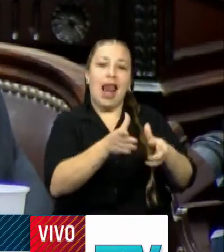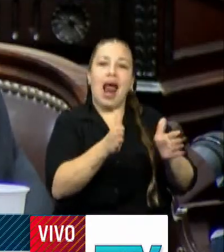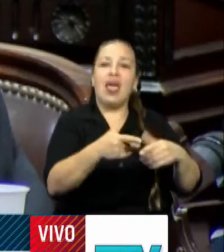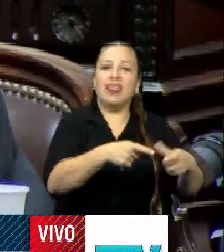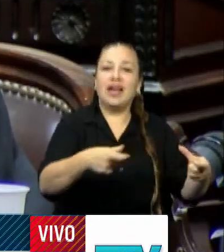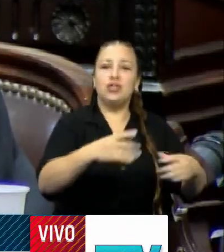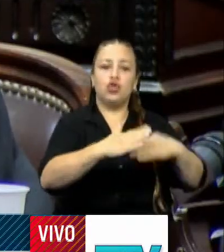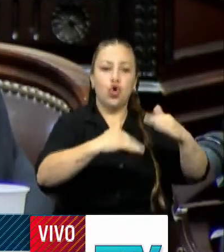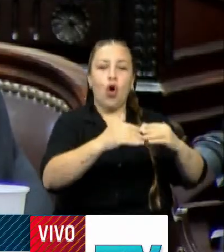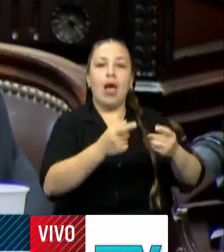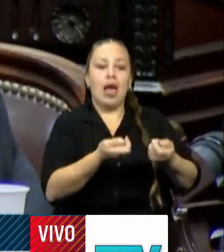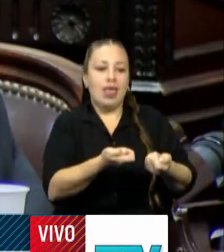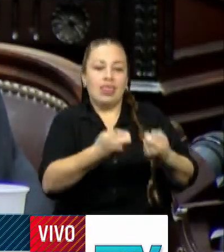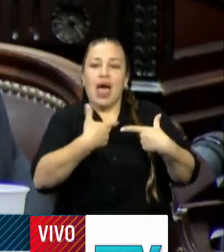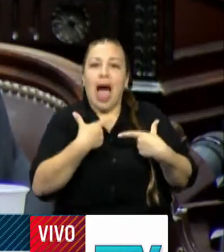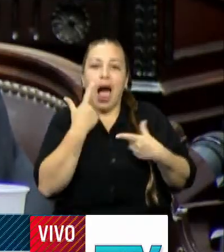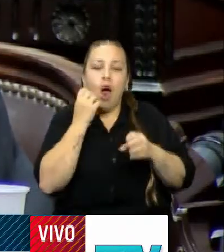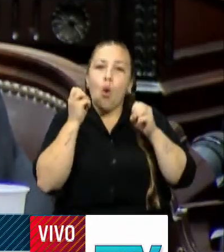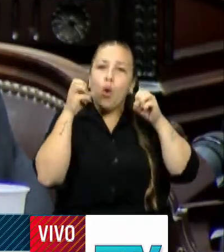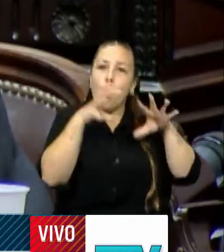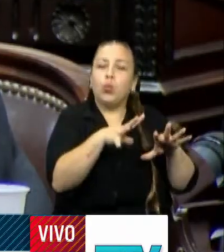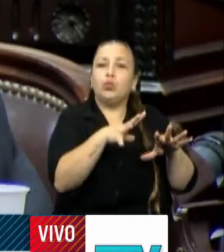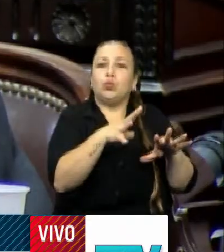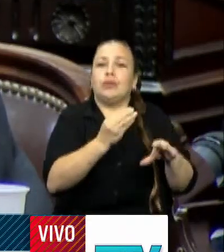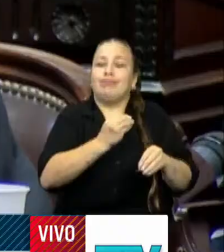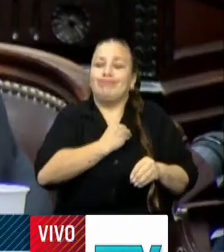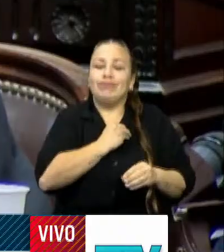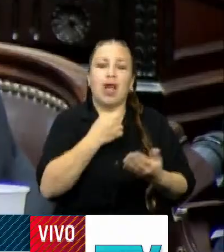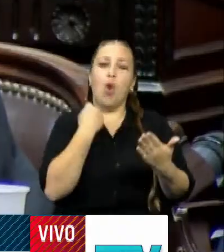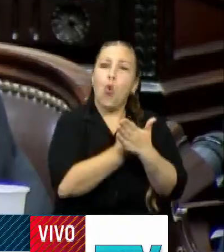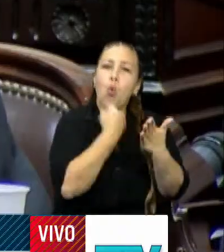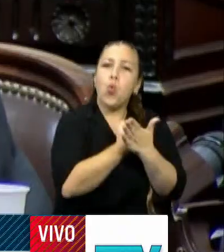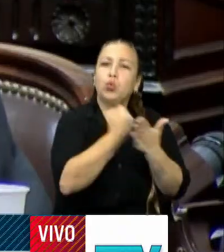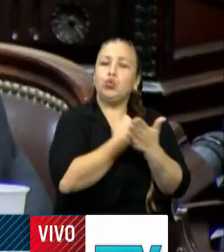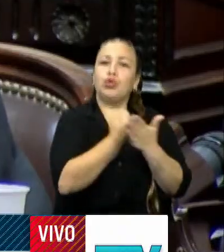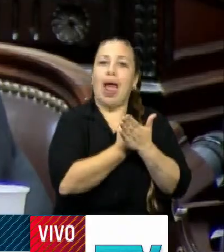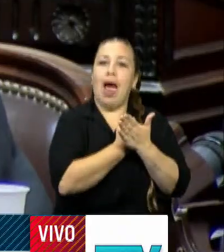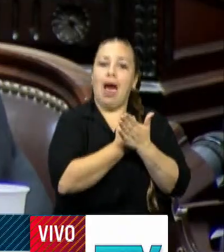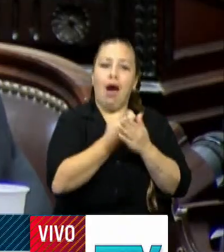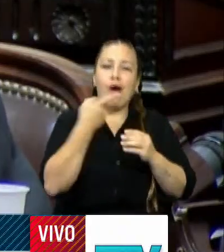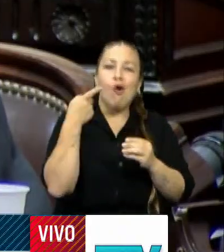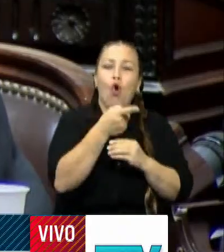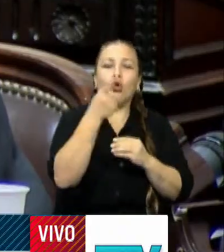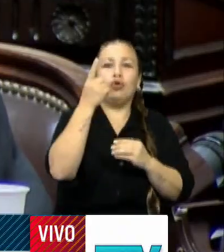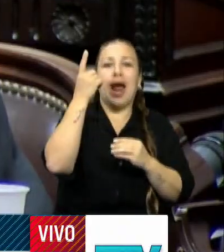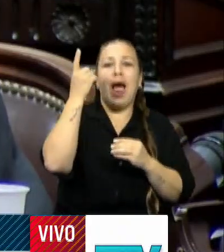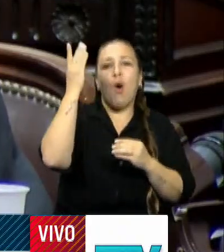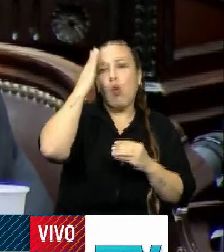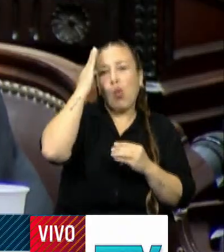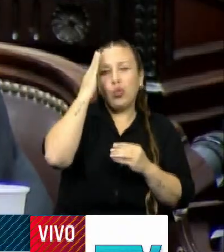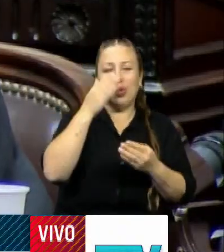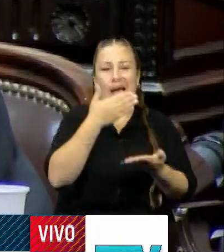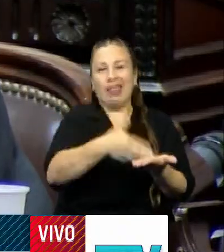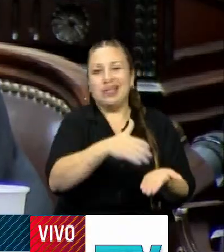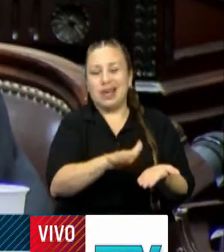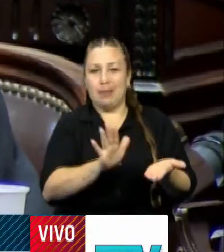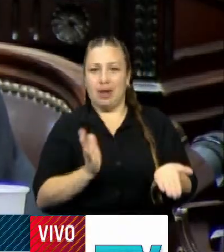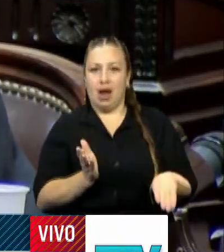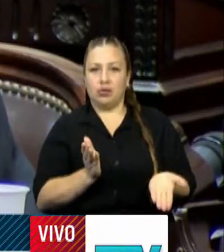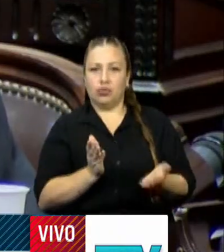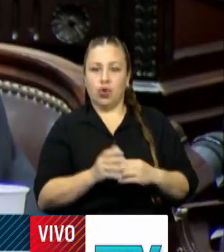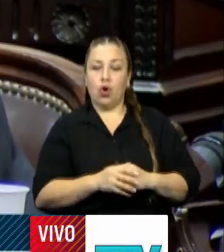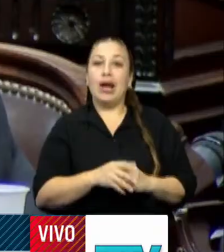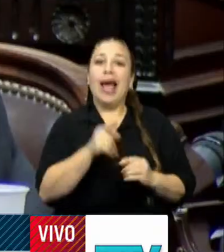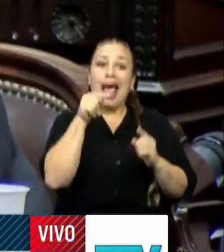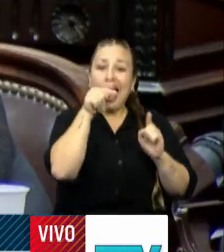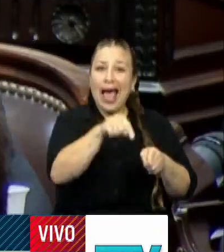e iluminarla en la caridad de luchar contra la cultura del descarte. Así también